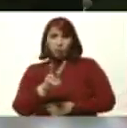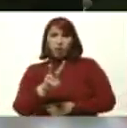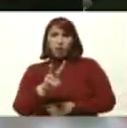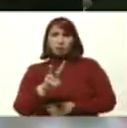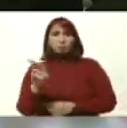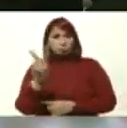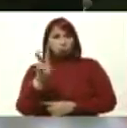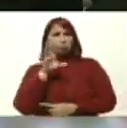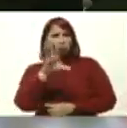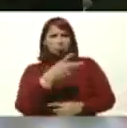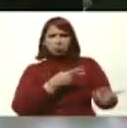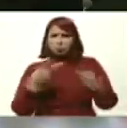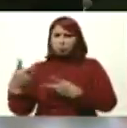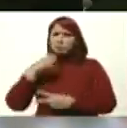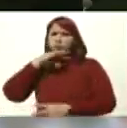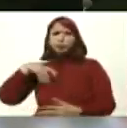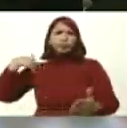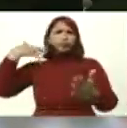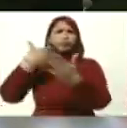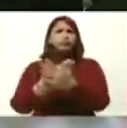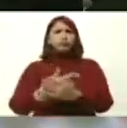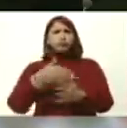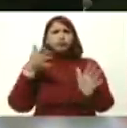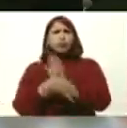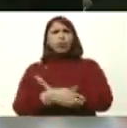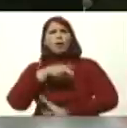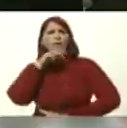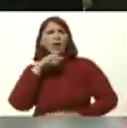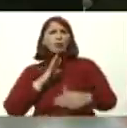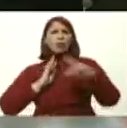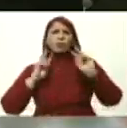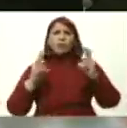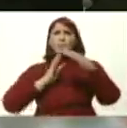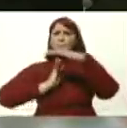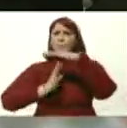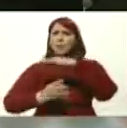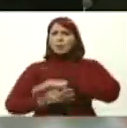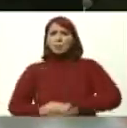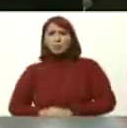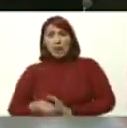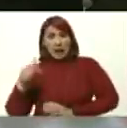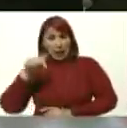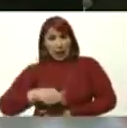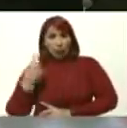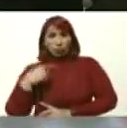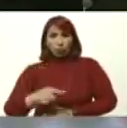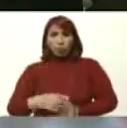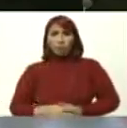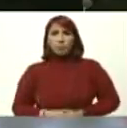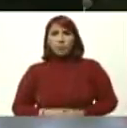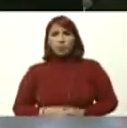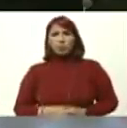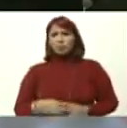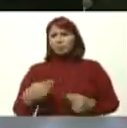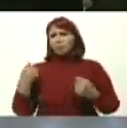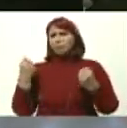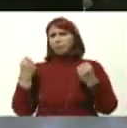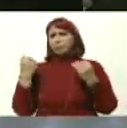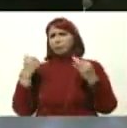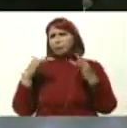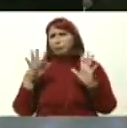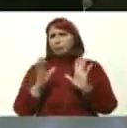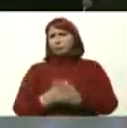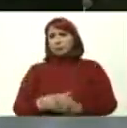receptor, históricamente hablando, de emigración. Y aquí tuvimos a miles,